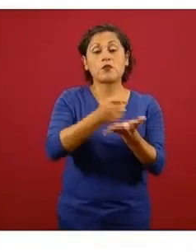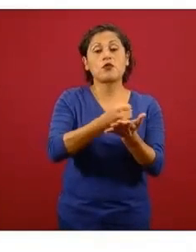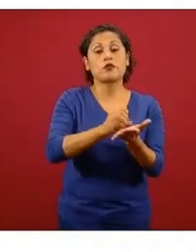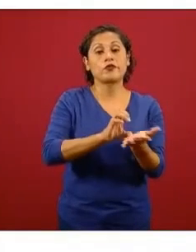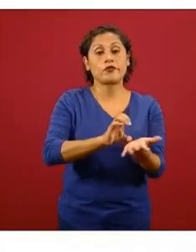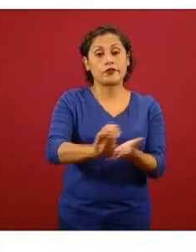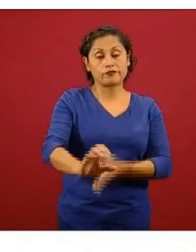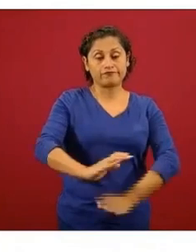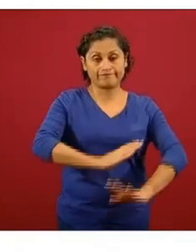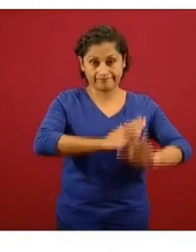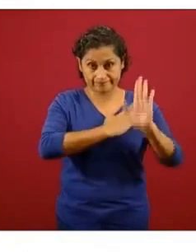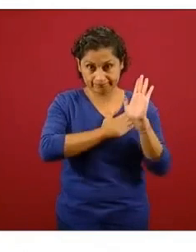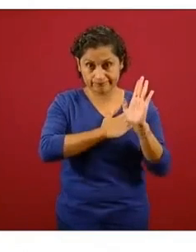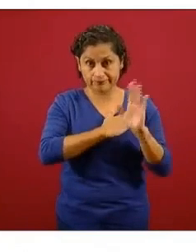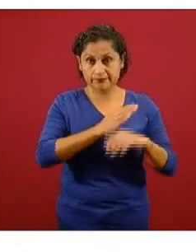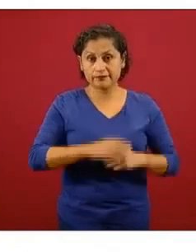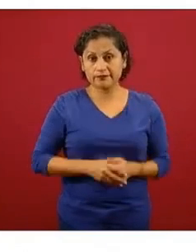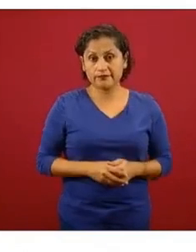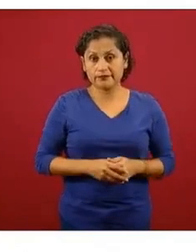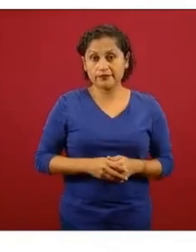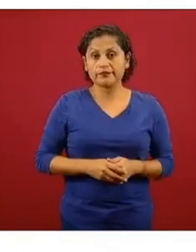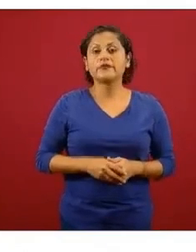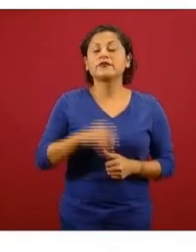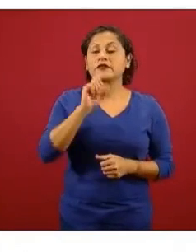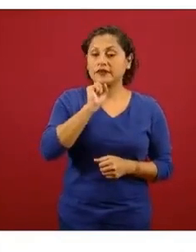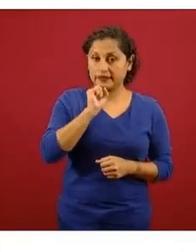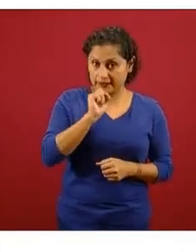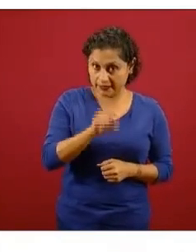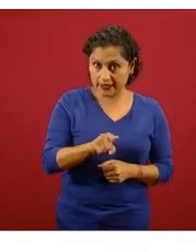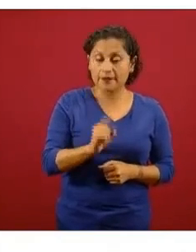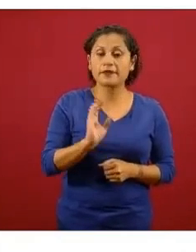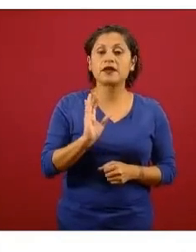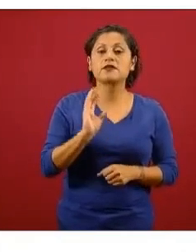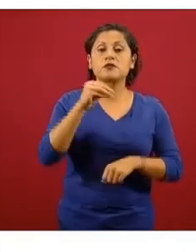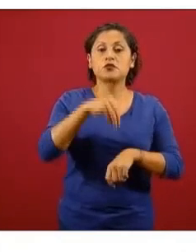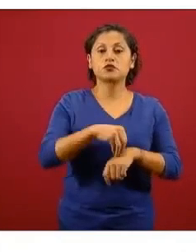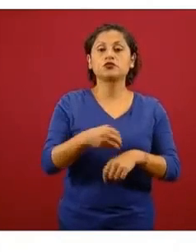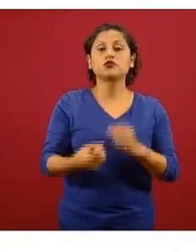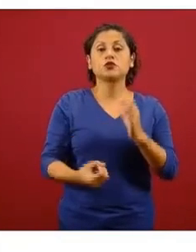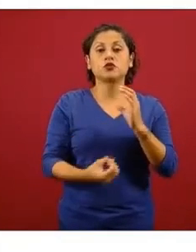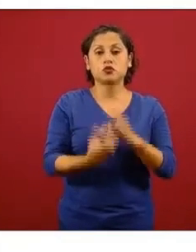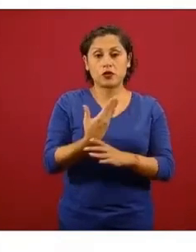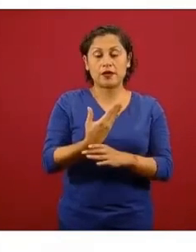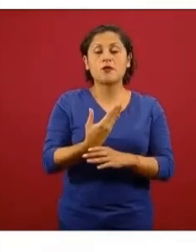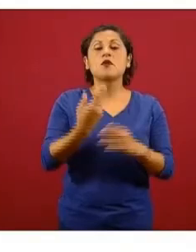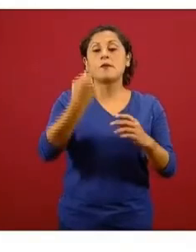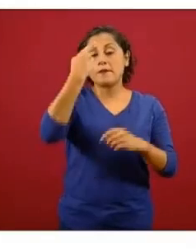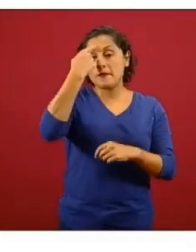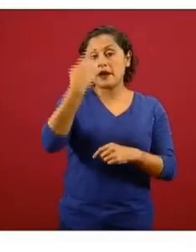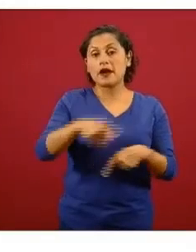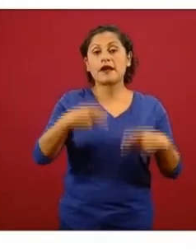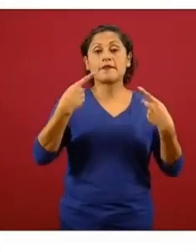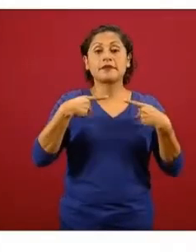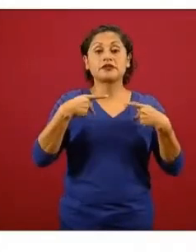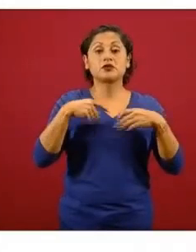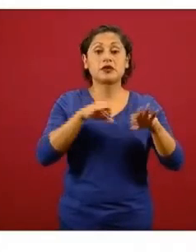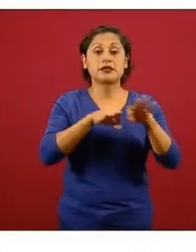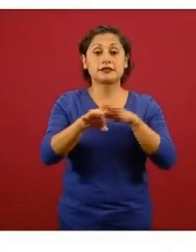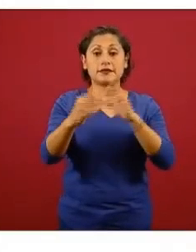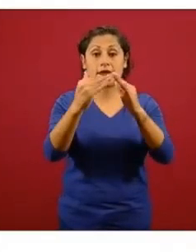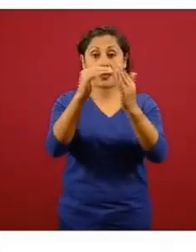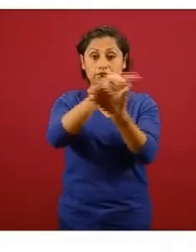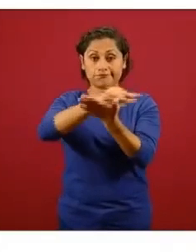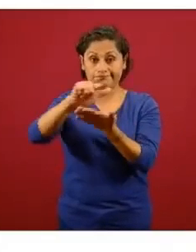palabra, se abrió la posibilidad de que personas trabajadoras del hogar con registro en el Seguro